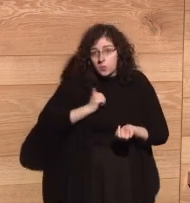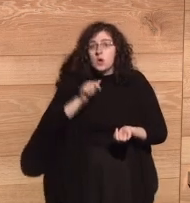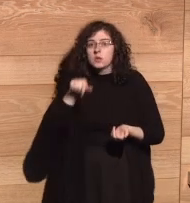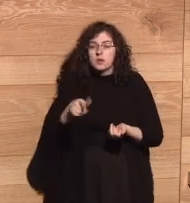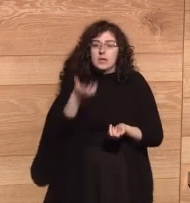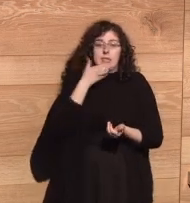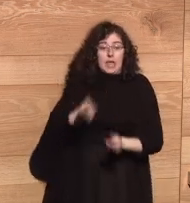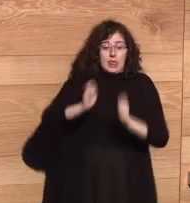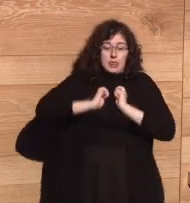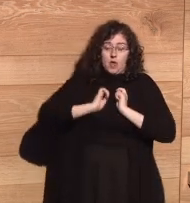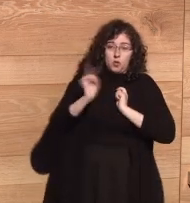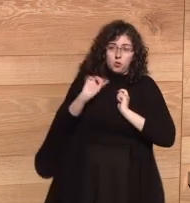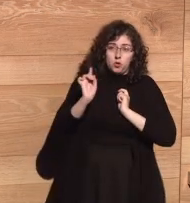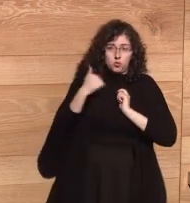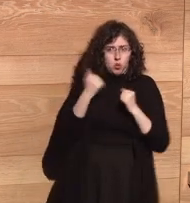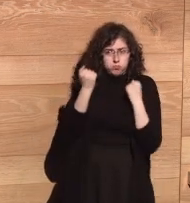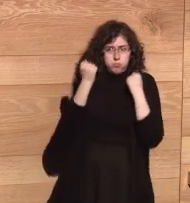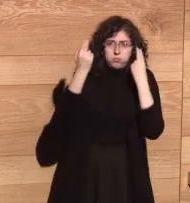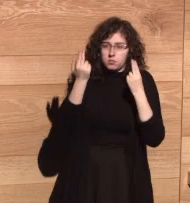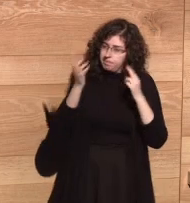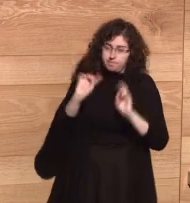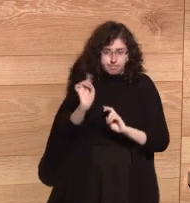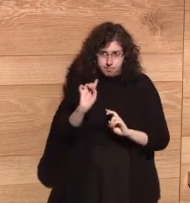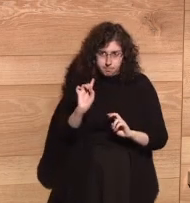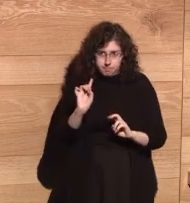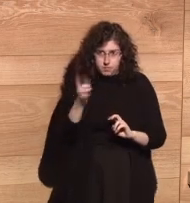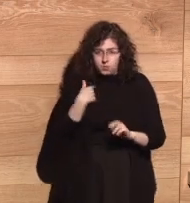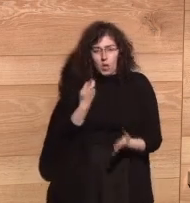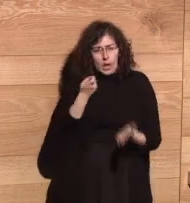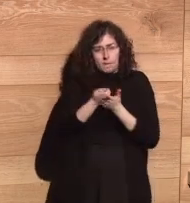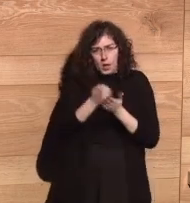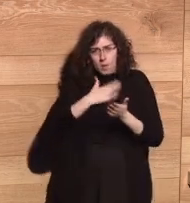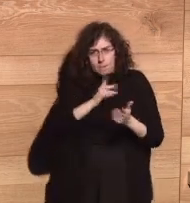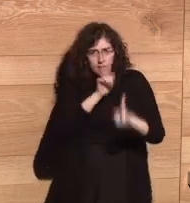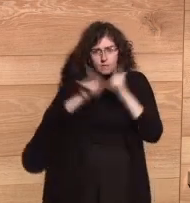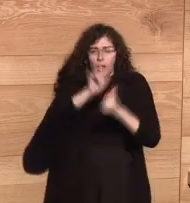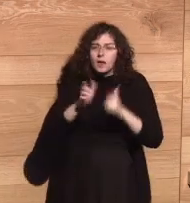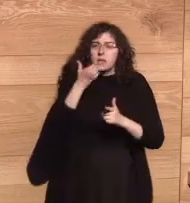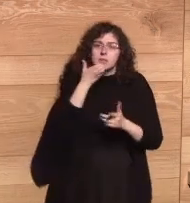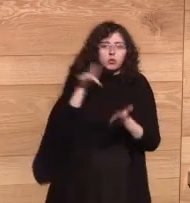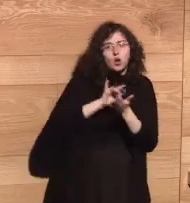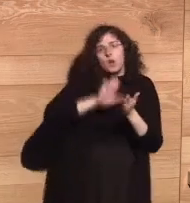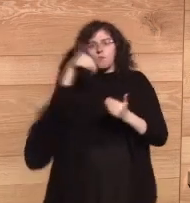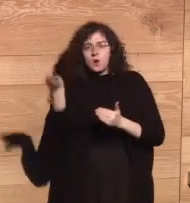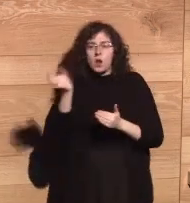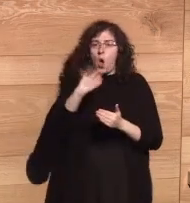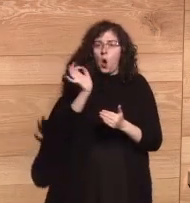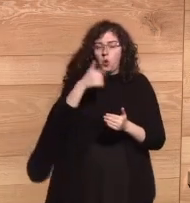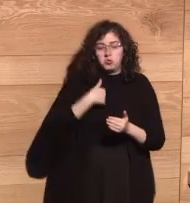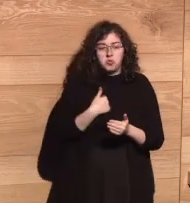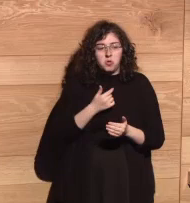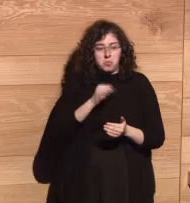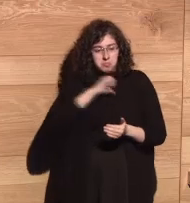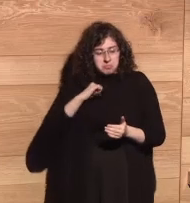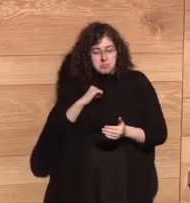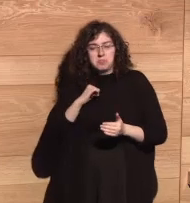me la han dado no me he doblegado, sino que me he pagado yo mi viaje si era el caso de irse fuera, o me he ido yo por mi cuenta a cubrir